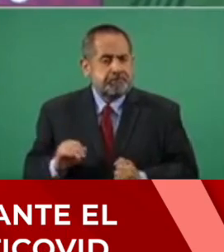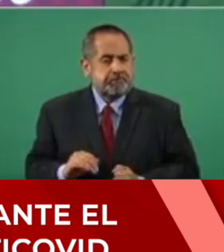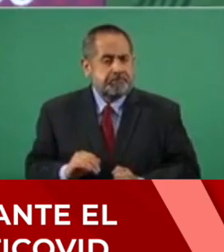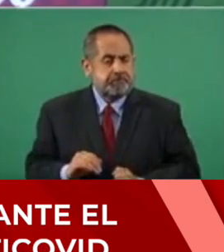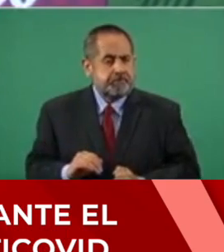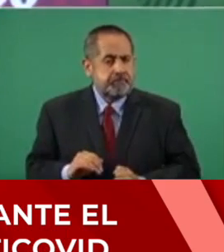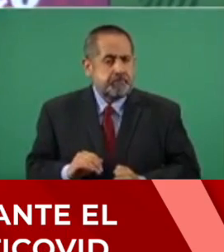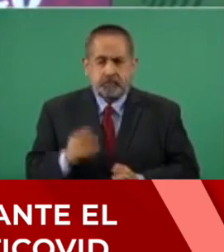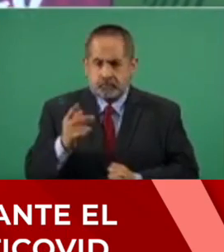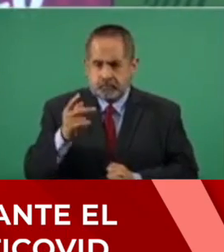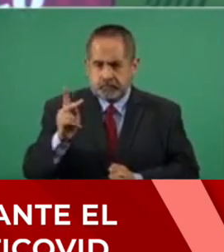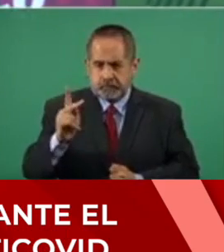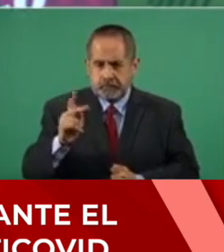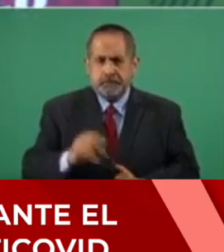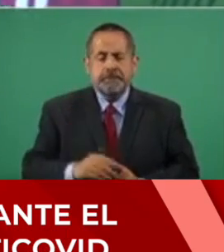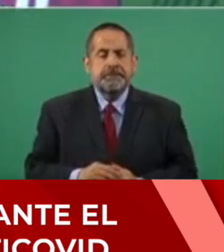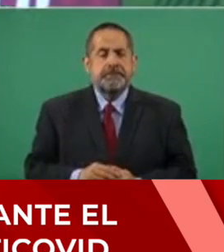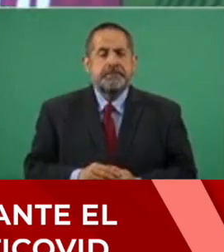pero